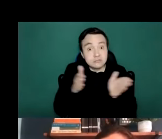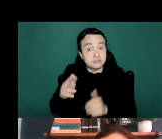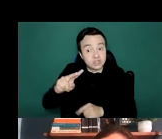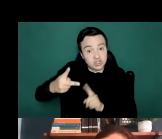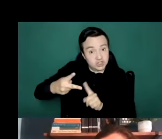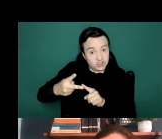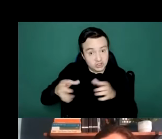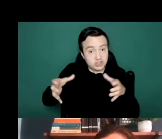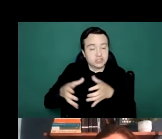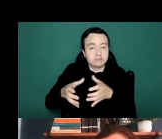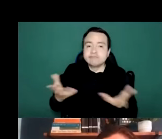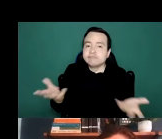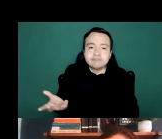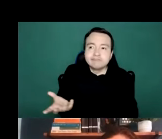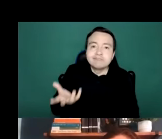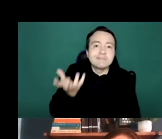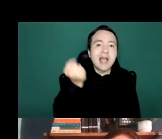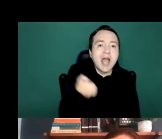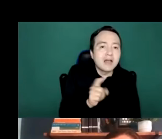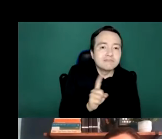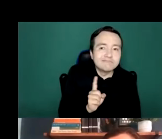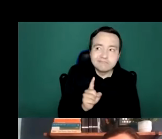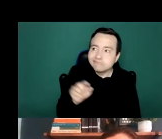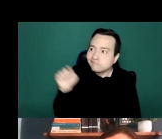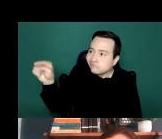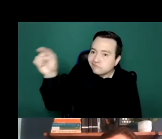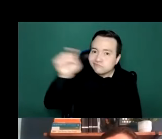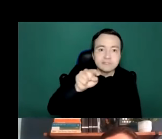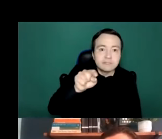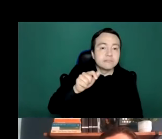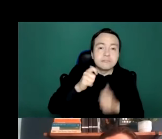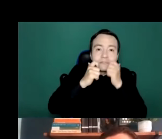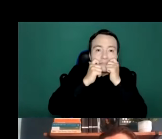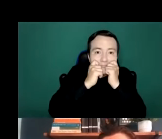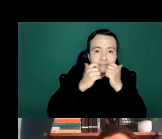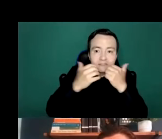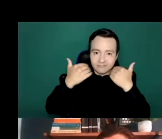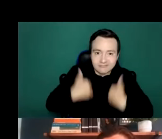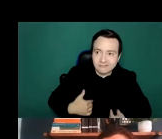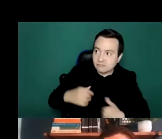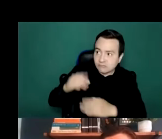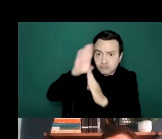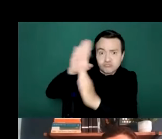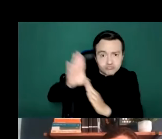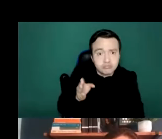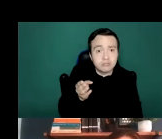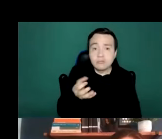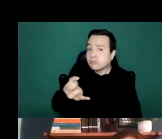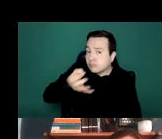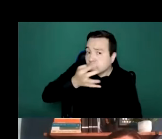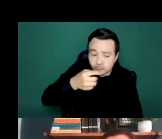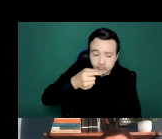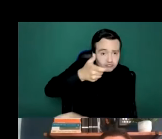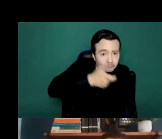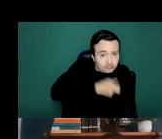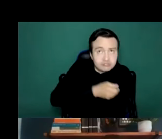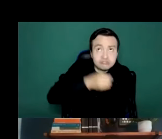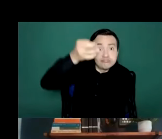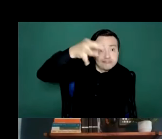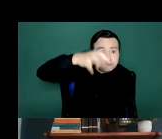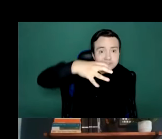disponibilidad insuficiente de recursos, por ejemplo, recursos humanos, medicamentos y otros insumos esenciales para los sistemas de salud, los